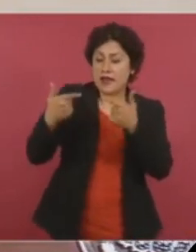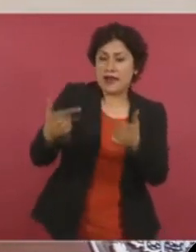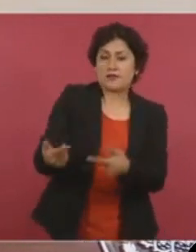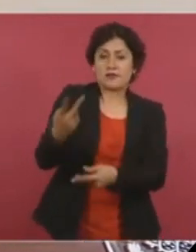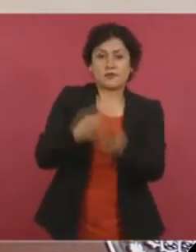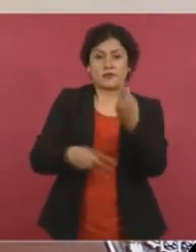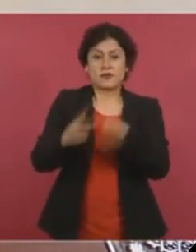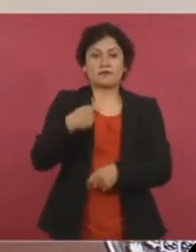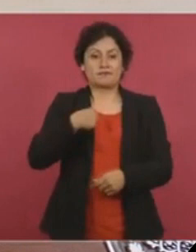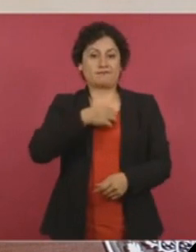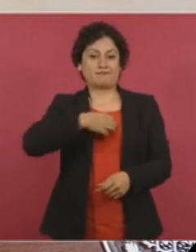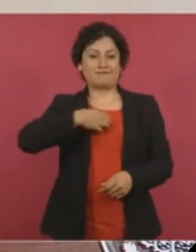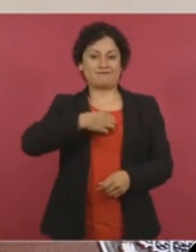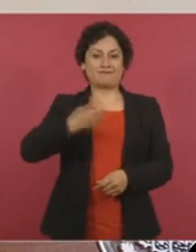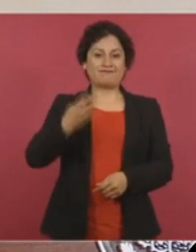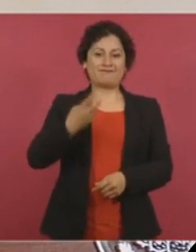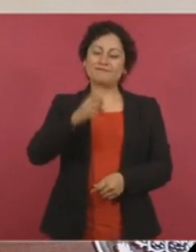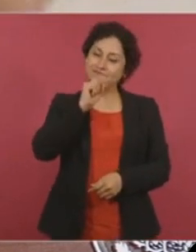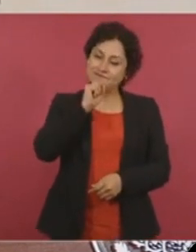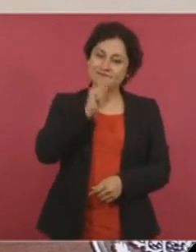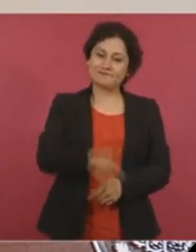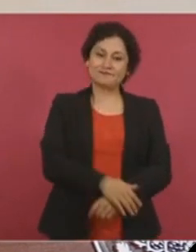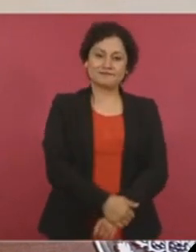porque